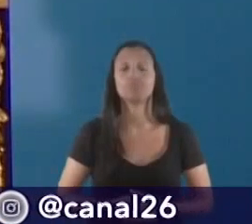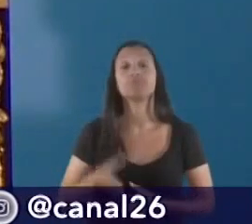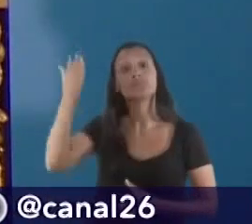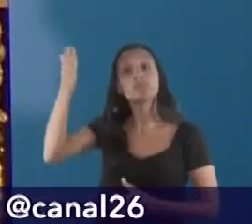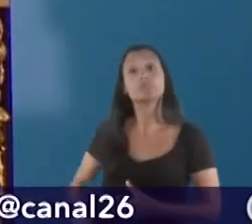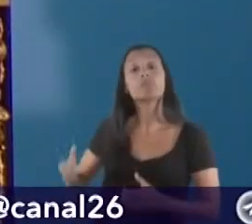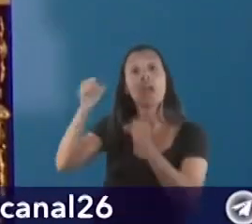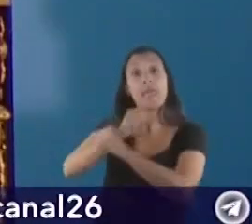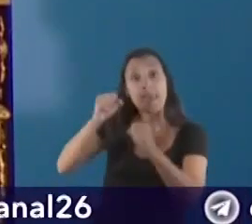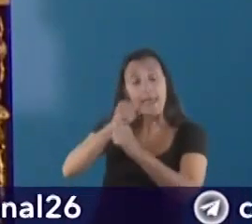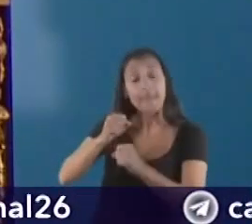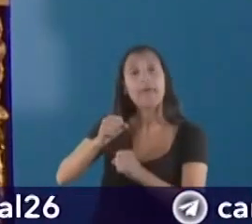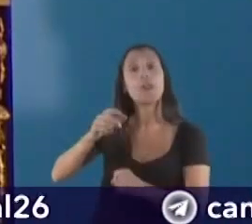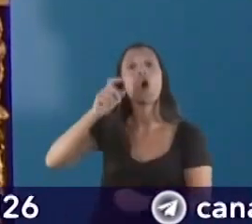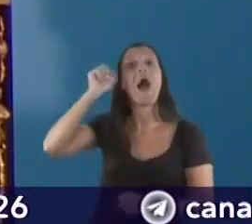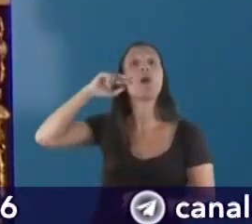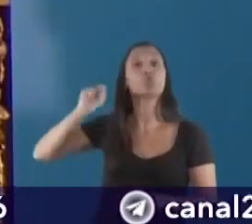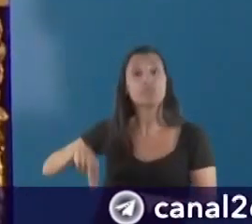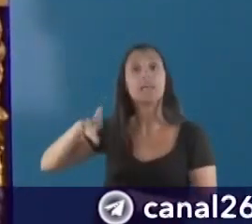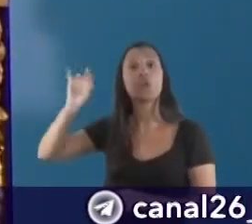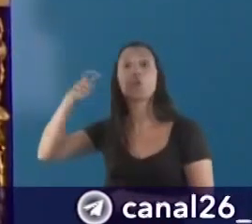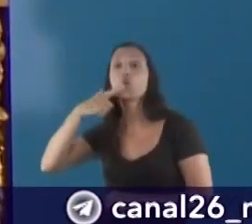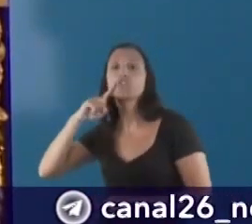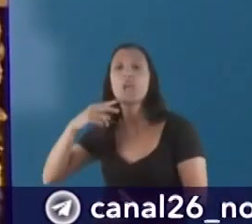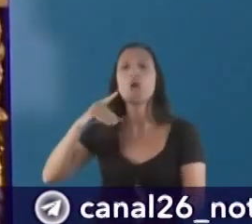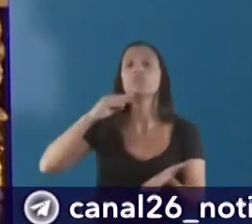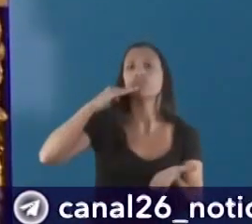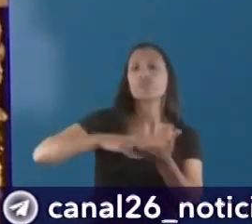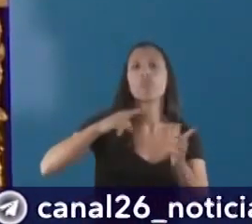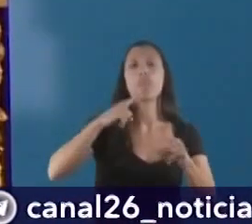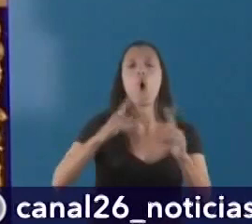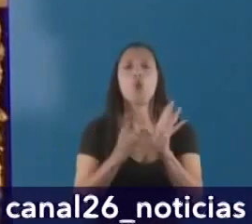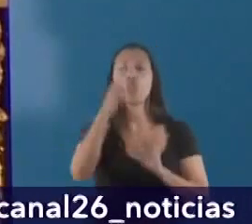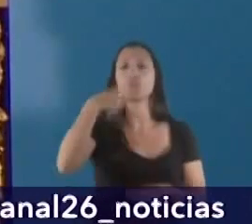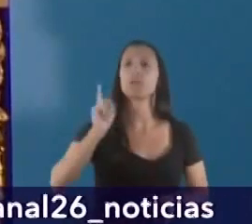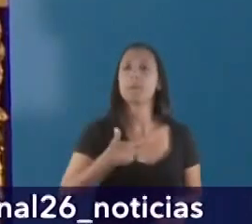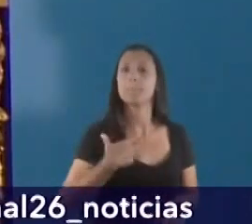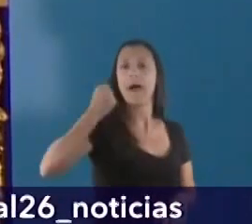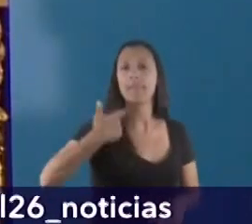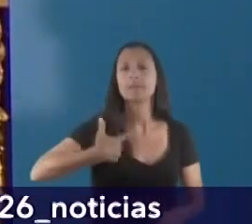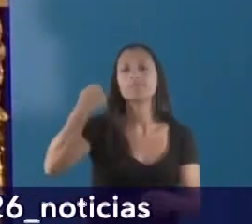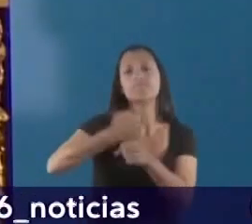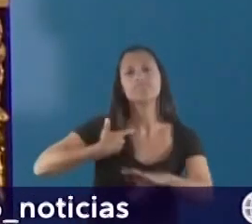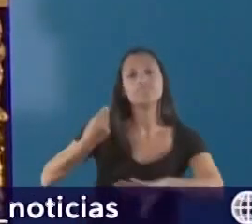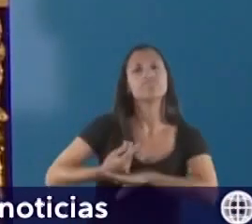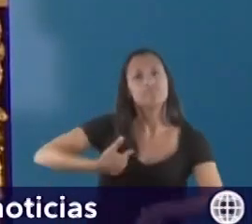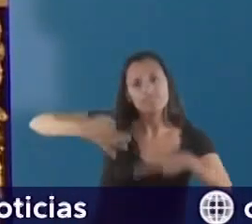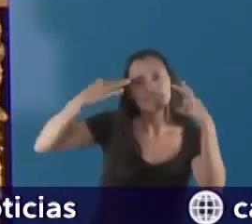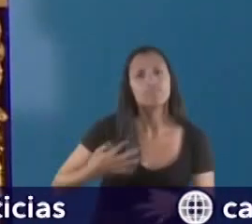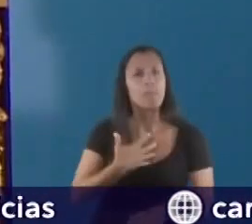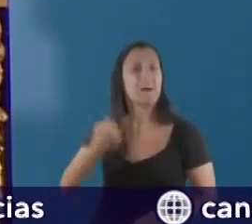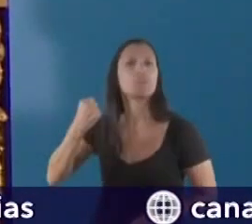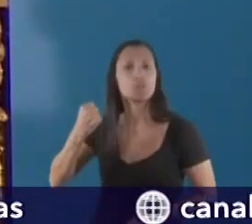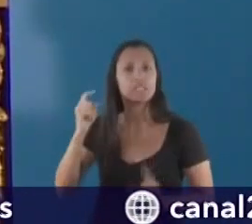Ingeniero Agustín Oscar Rossi, juráis por Dios y por la patria desempeñar con lealtad y